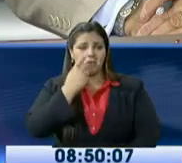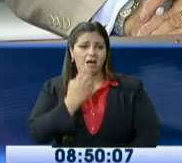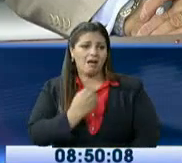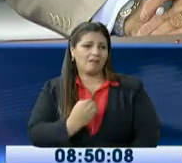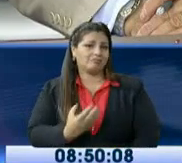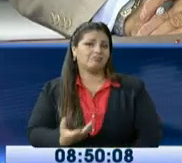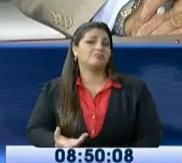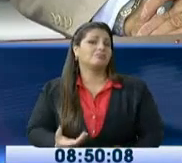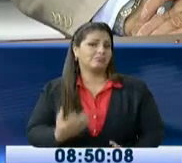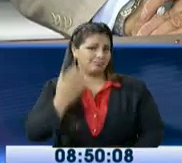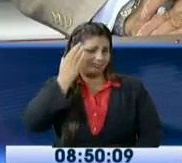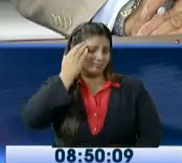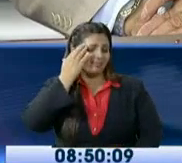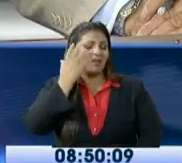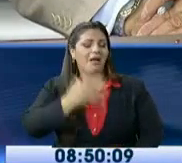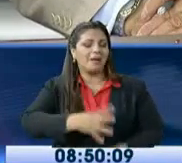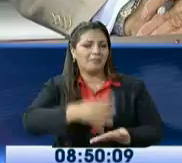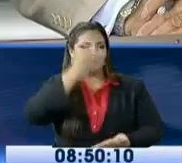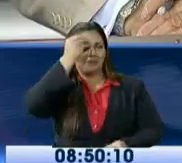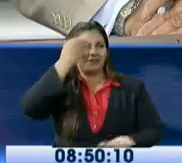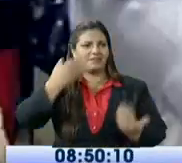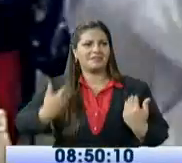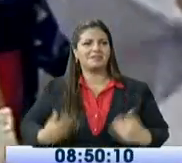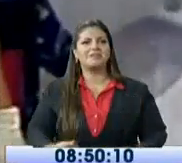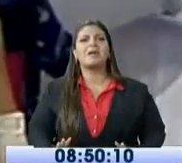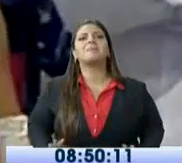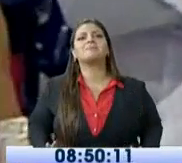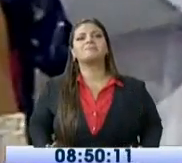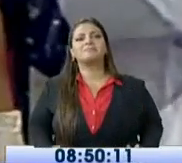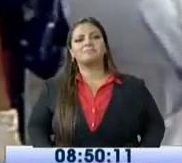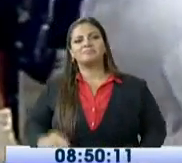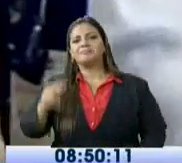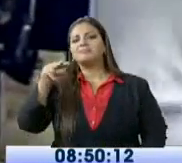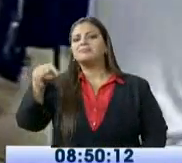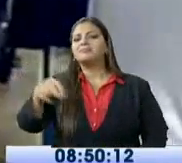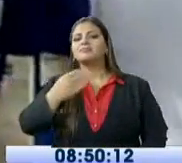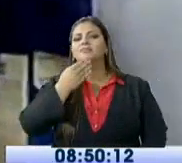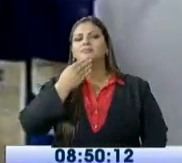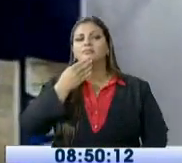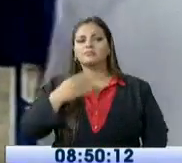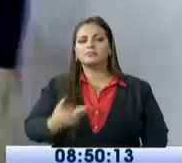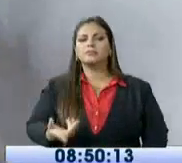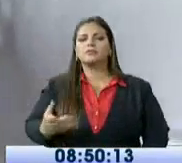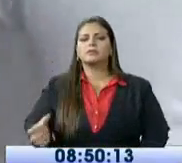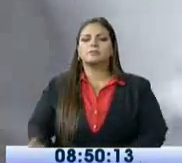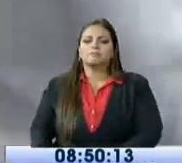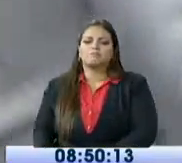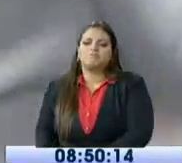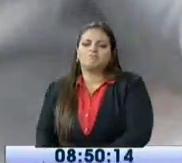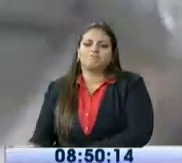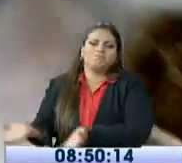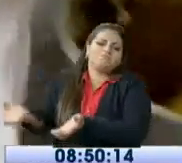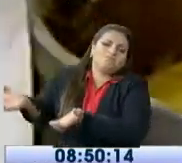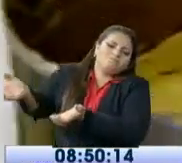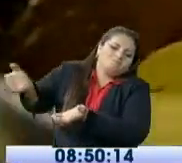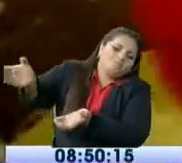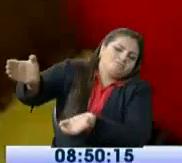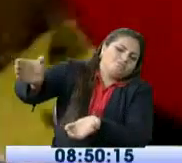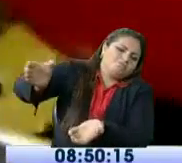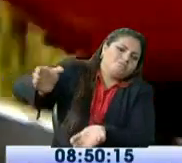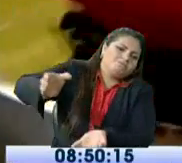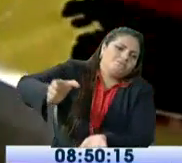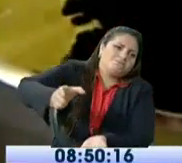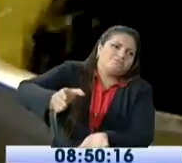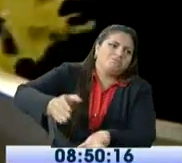Marcela. Fíjense que ya la masa ya está lista, ya se mezcló en la mezcladora. Y ahora lo que vamos a proceder es a, obviamente, vertir los